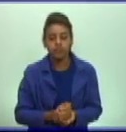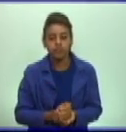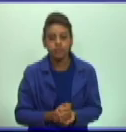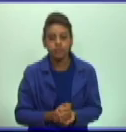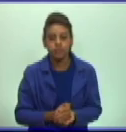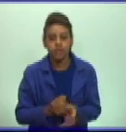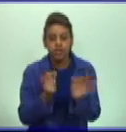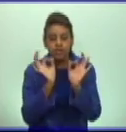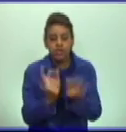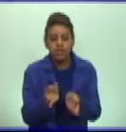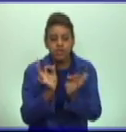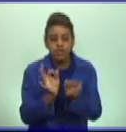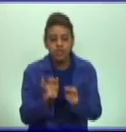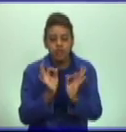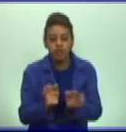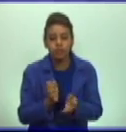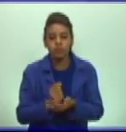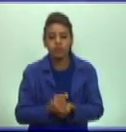que siempre